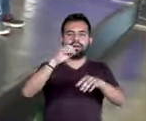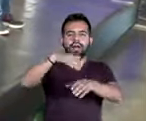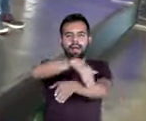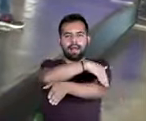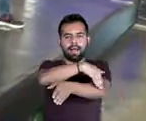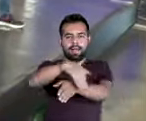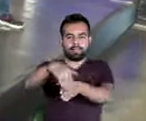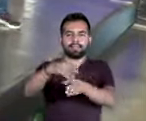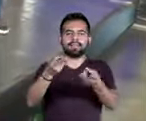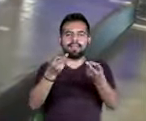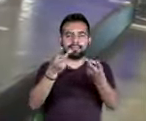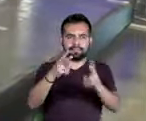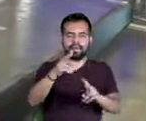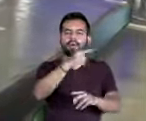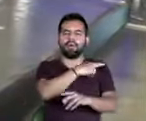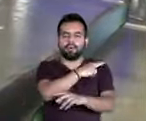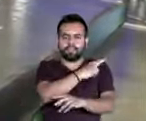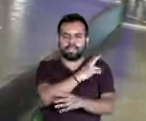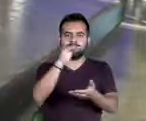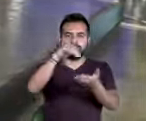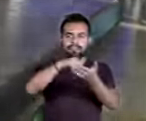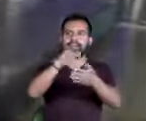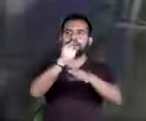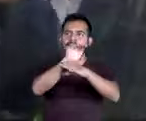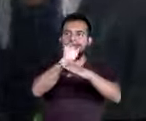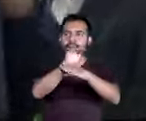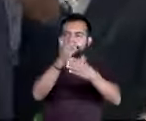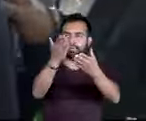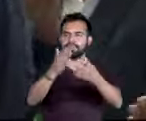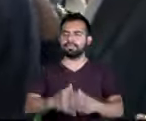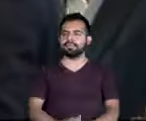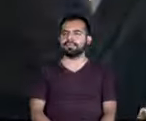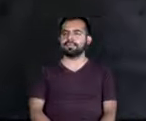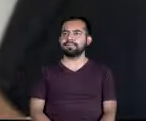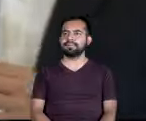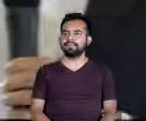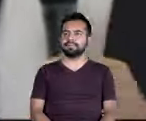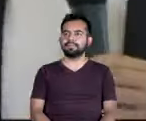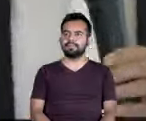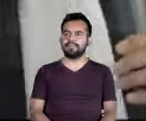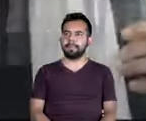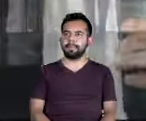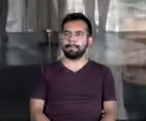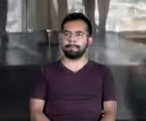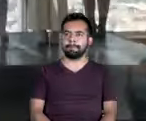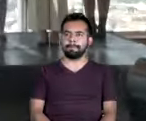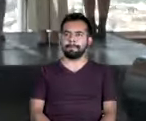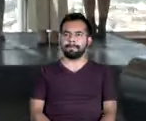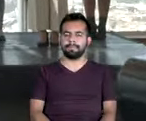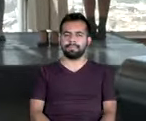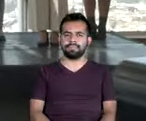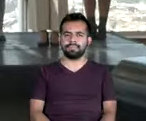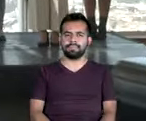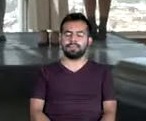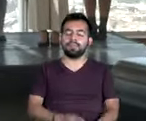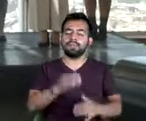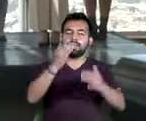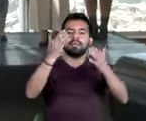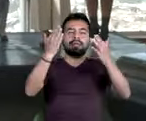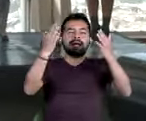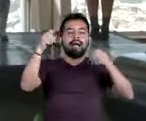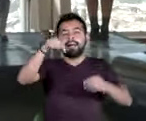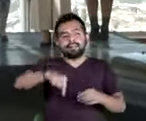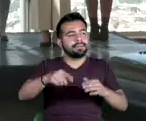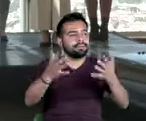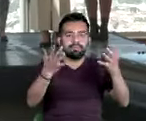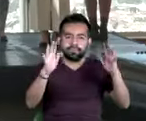Universidad Central del Ecuador. Santiago, bienvenido. No puede estar aquí presente,